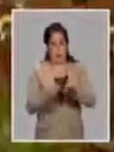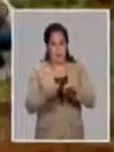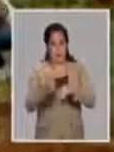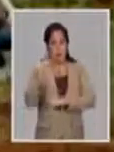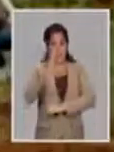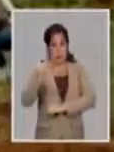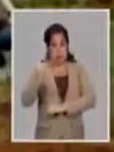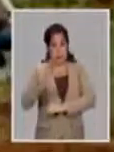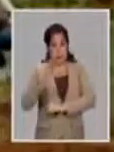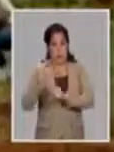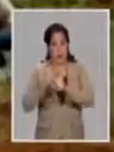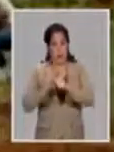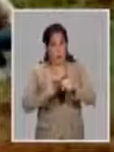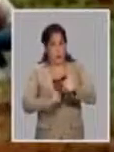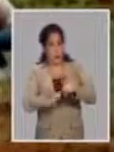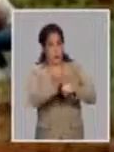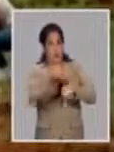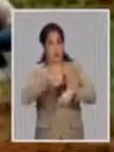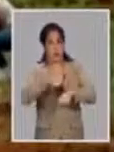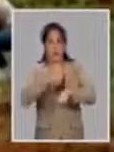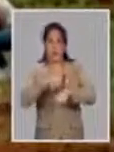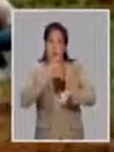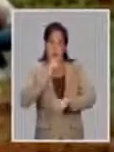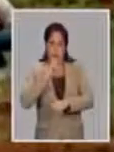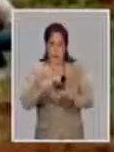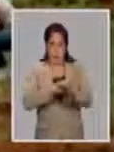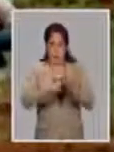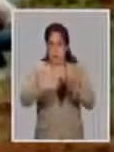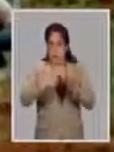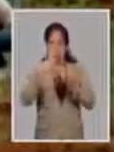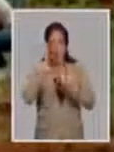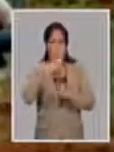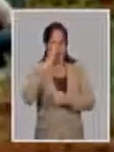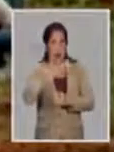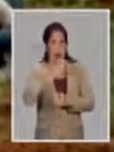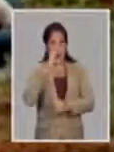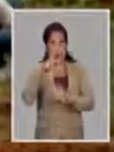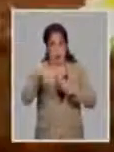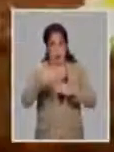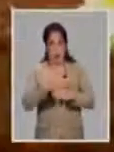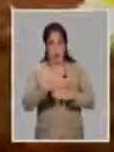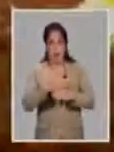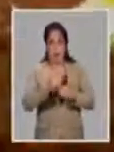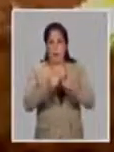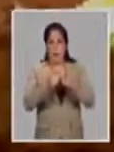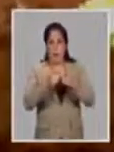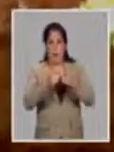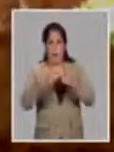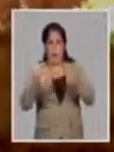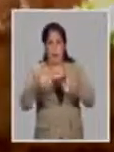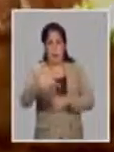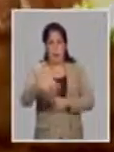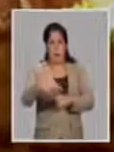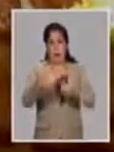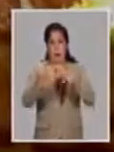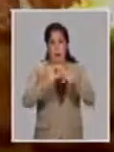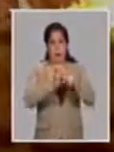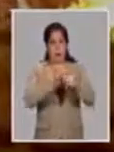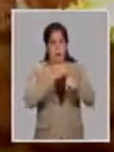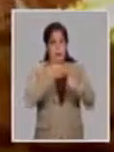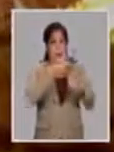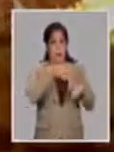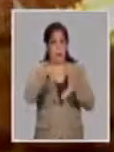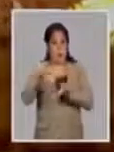vivía los peores momentos desde el inicio de la pandemia. La última semana fue aún peor. En los últimos 3 días se registra una media diaria de muertes